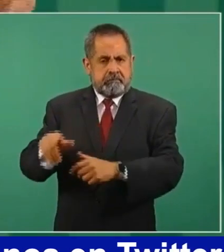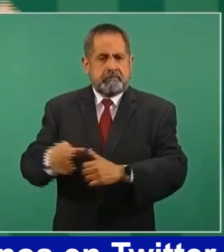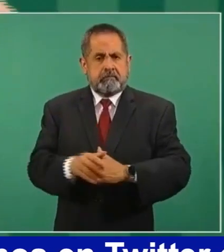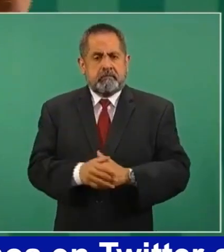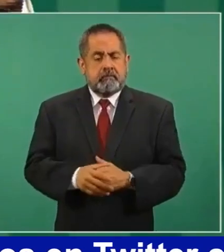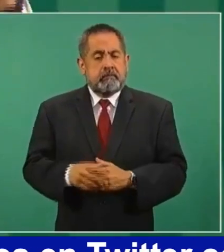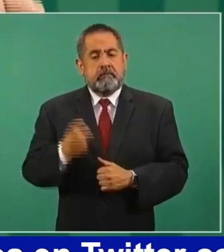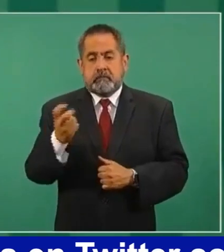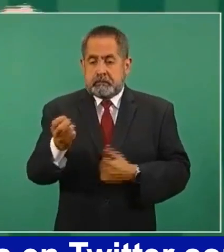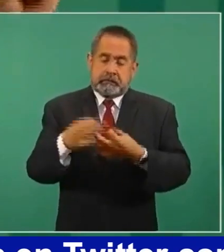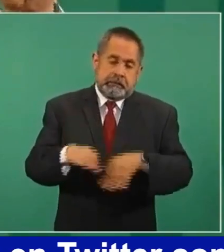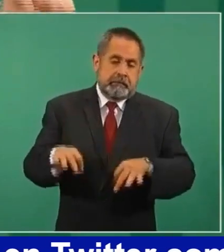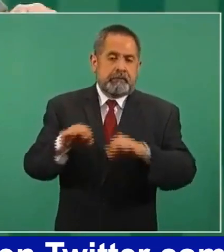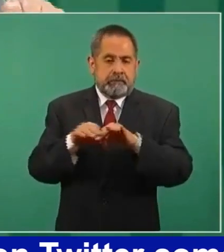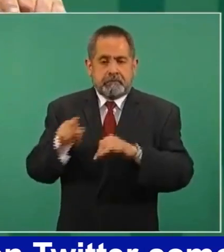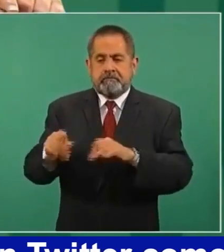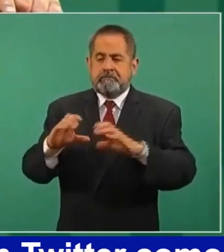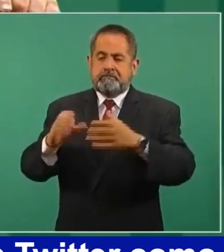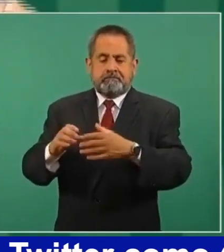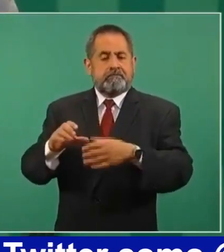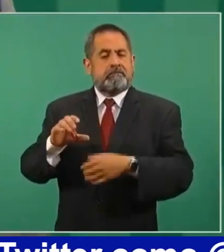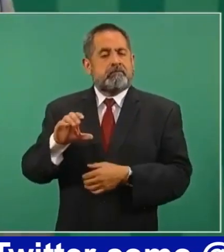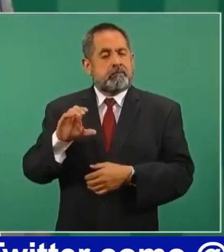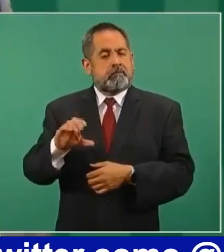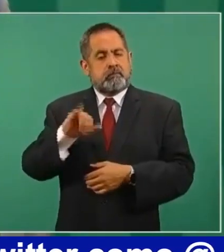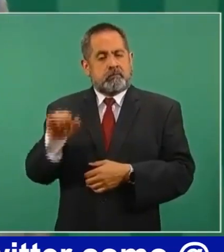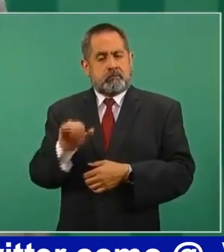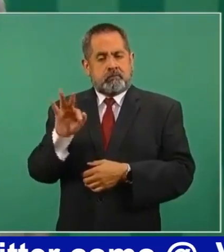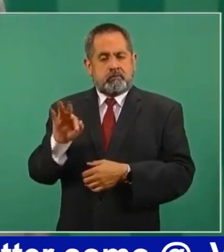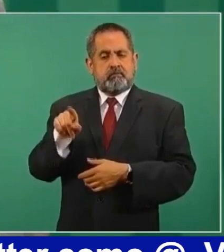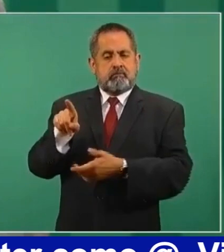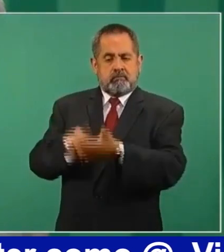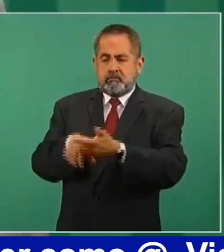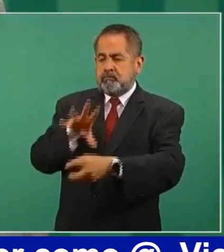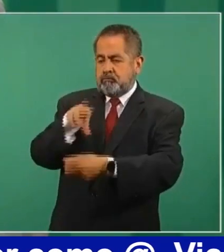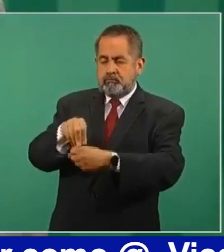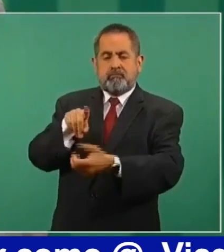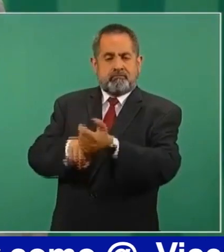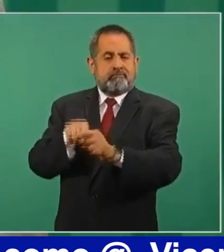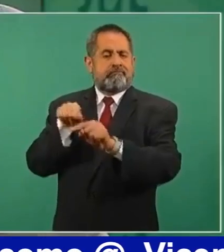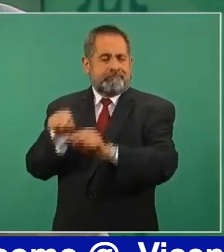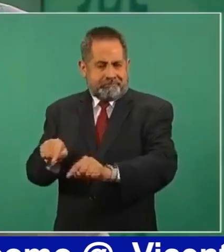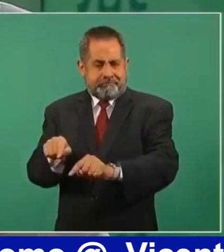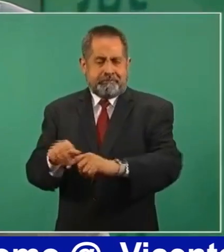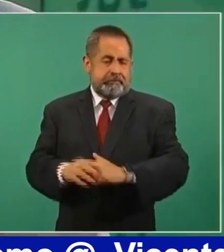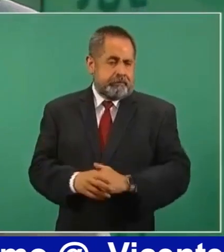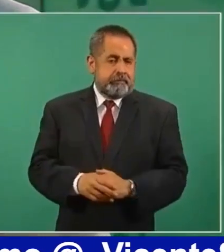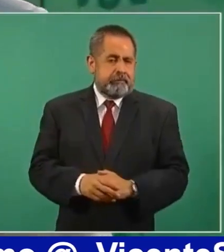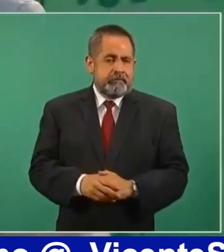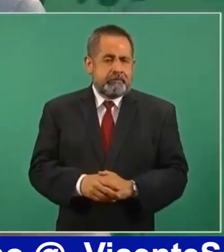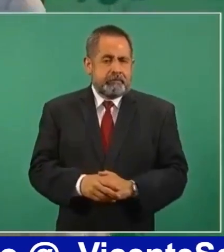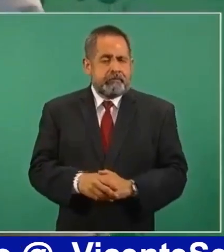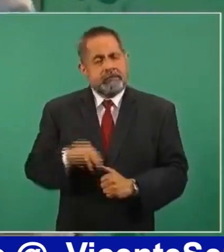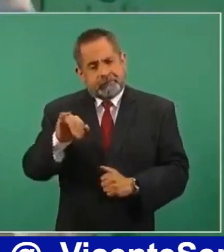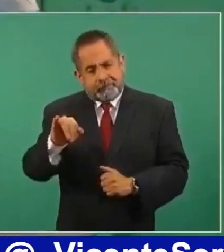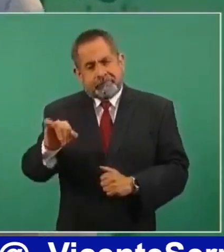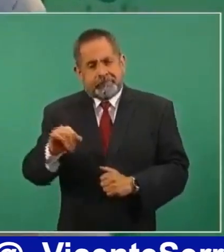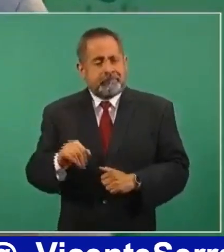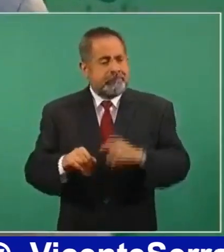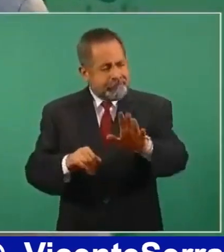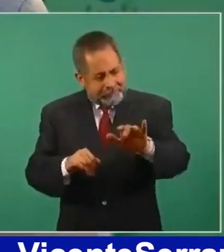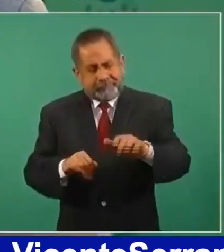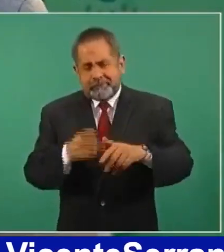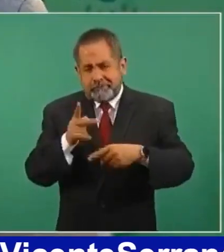Y para eso es importante el Consejo de la Judicatura. Sí, pero se va